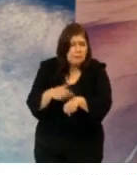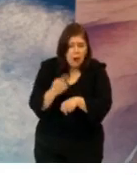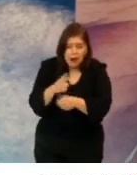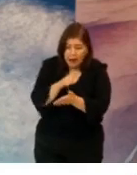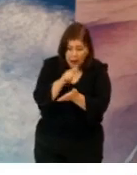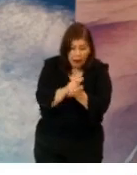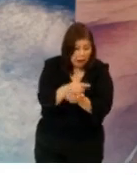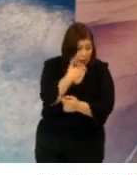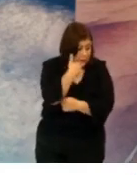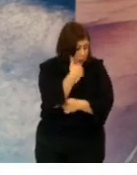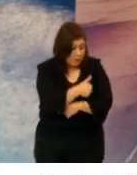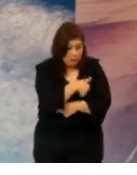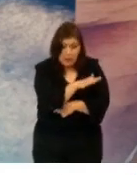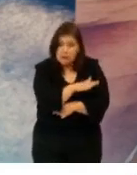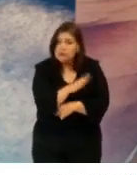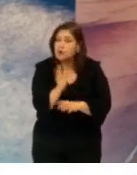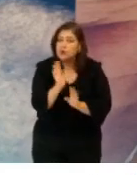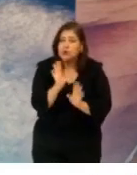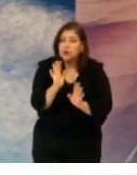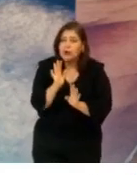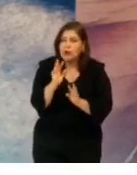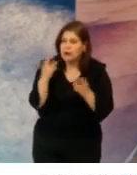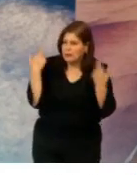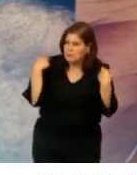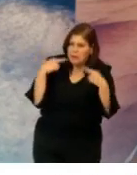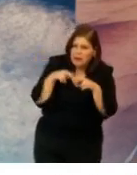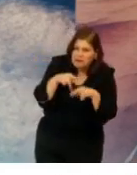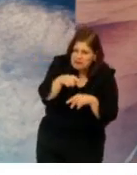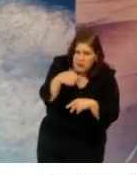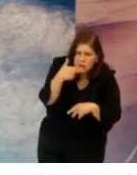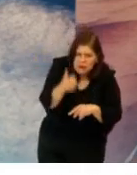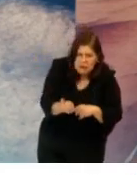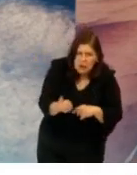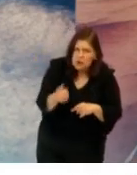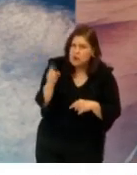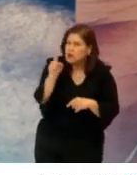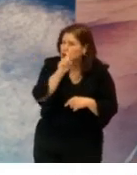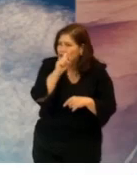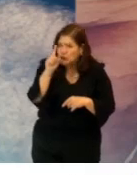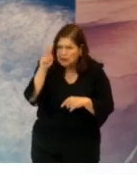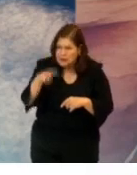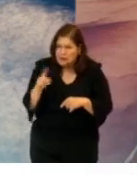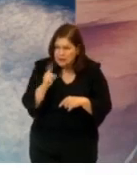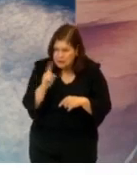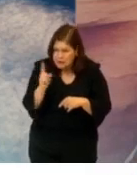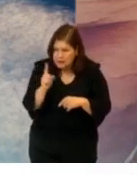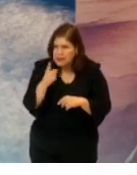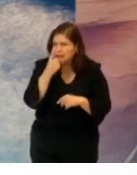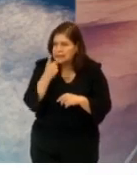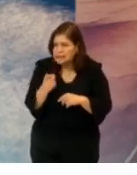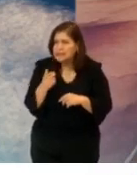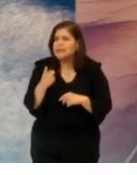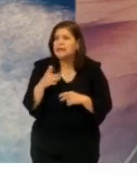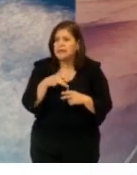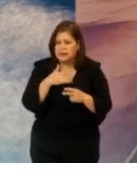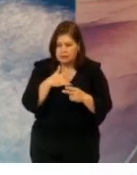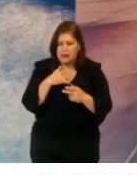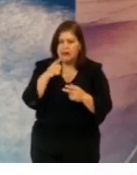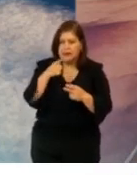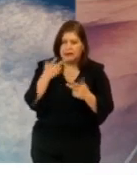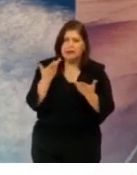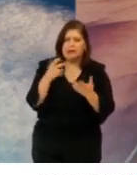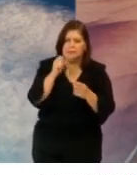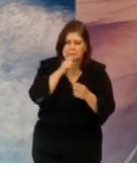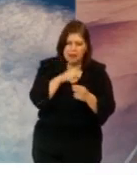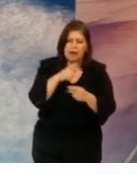sirve? No. Porque los profesores no sirven. No es cierto, porque los hijos de las élites están muy bien educados por esos